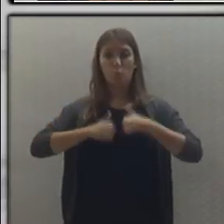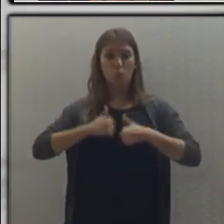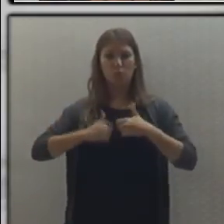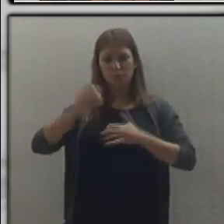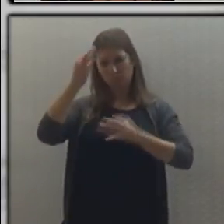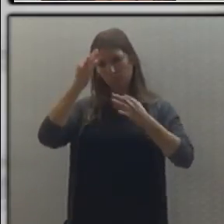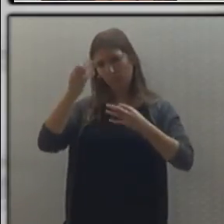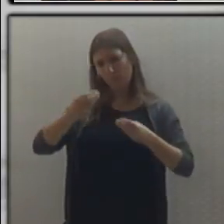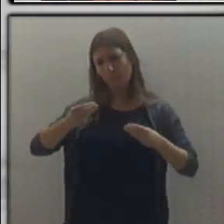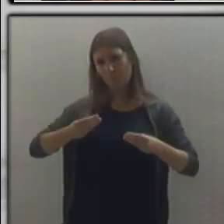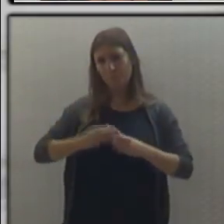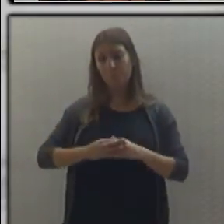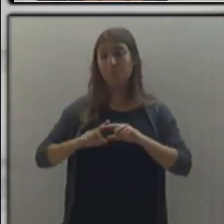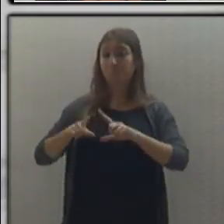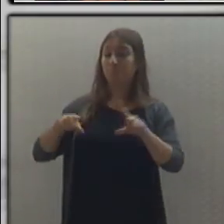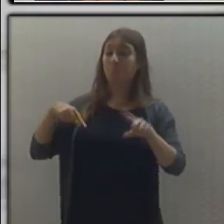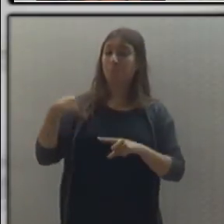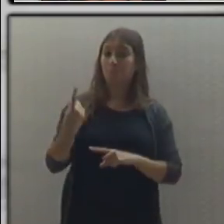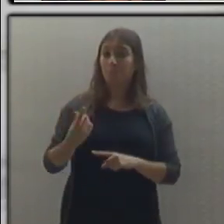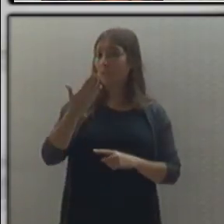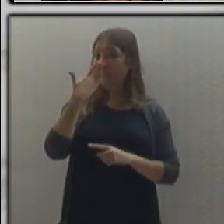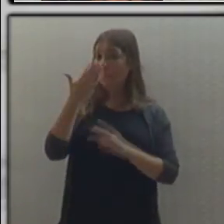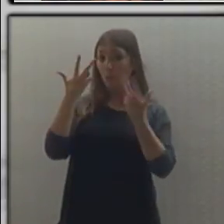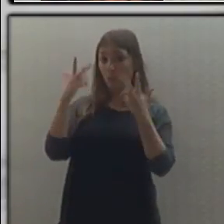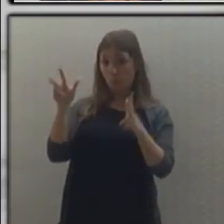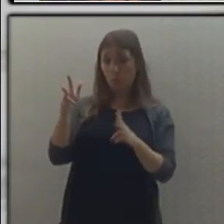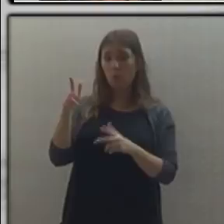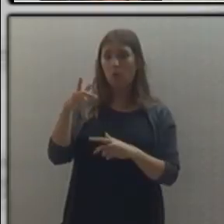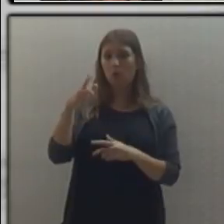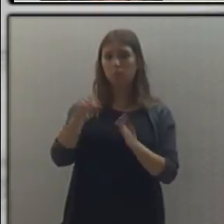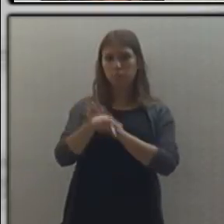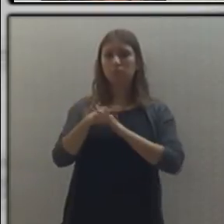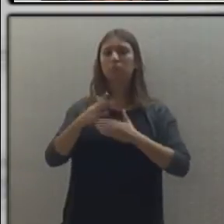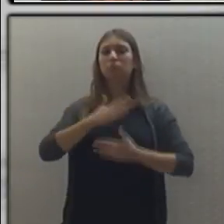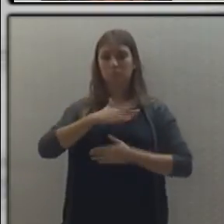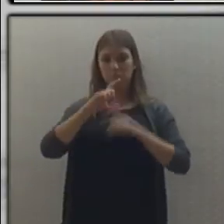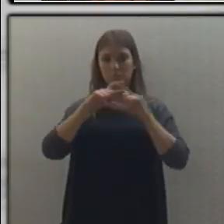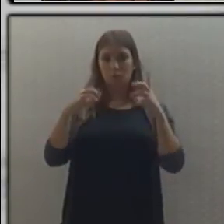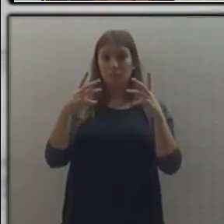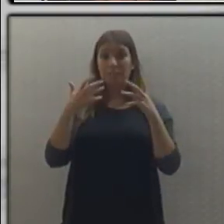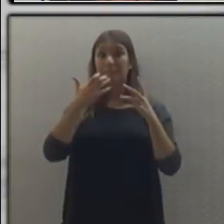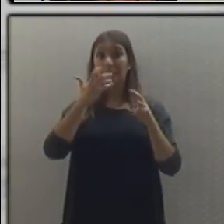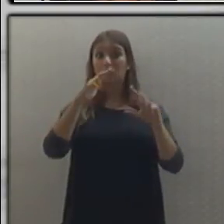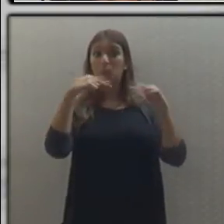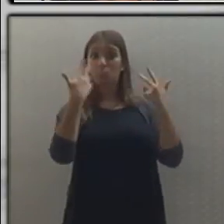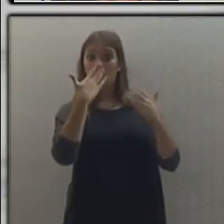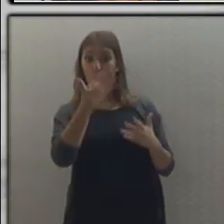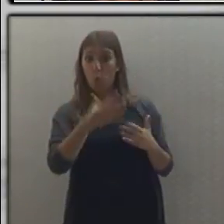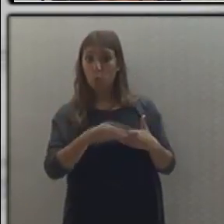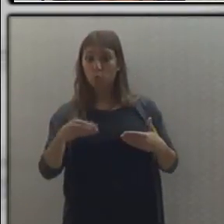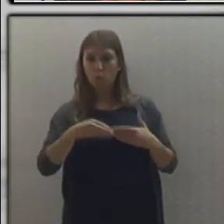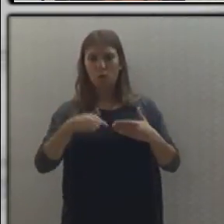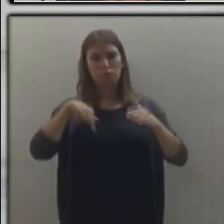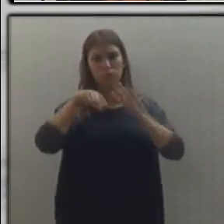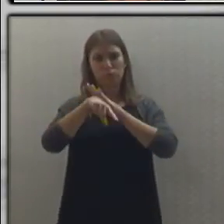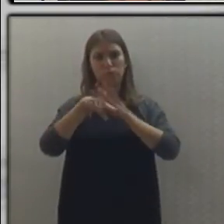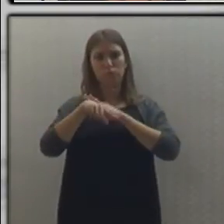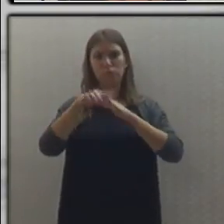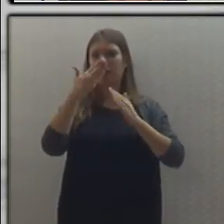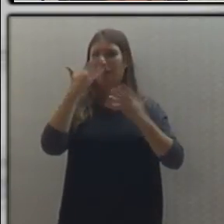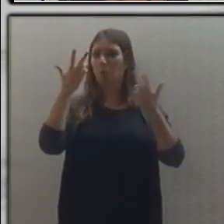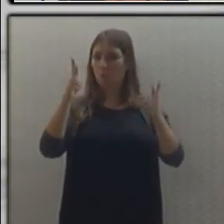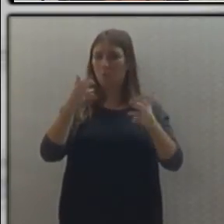detallado. Después viene la licencia, que la tramitamos nosotros con la autorización del usuario, y esto